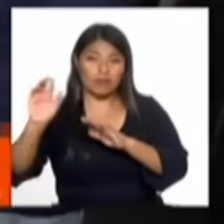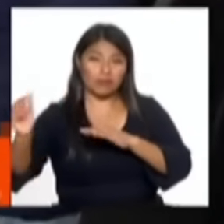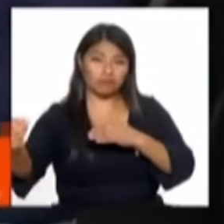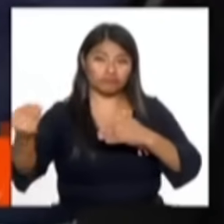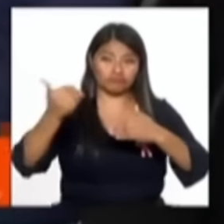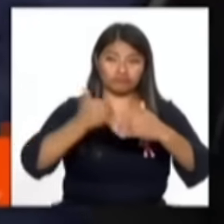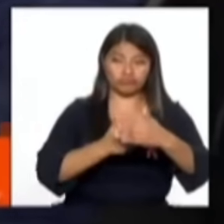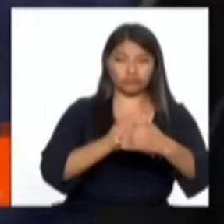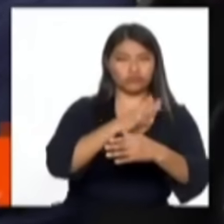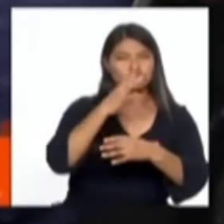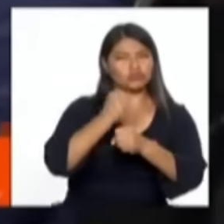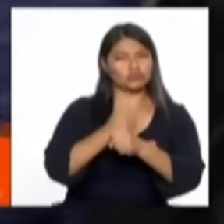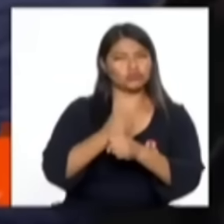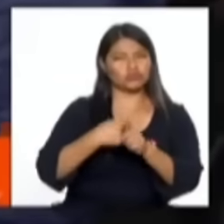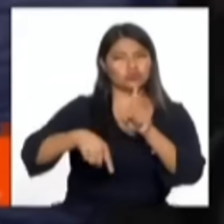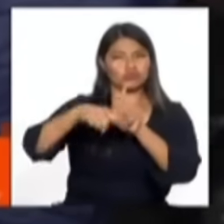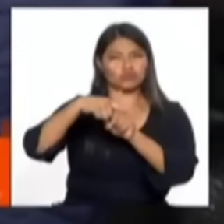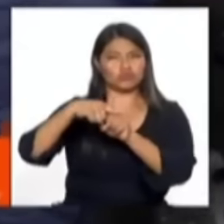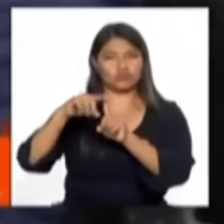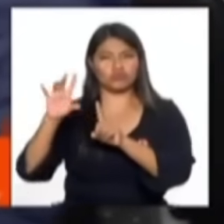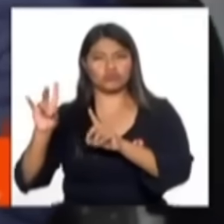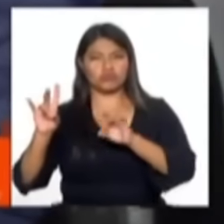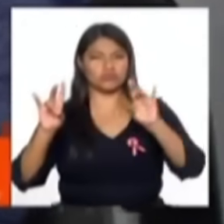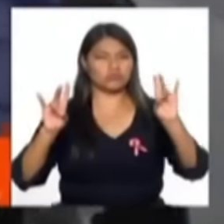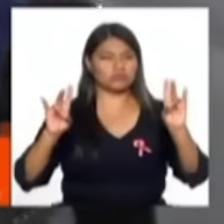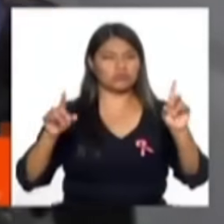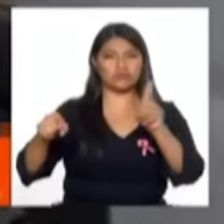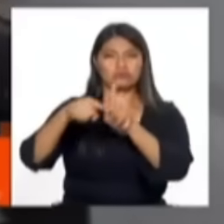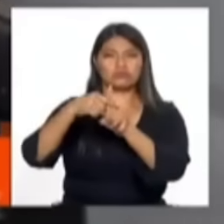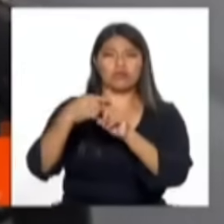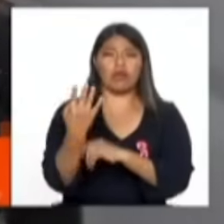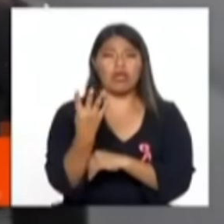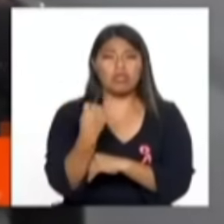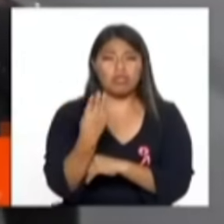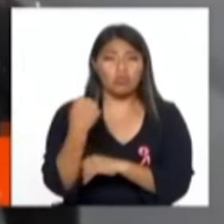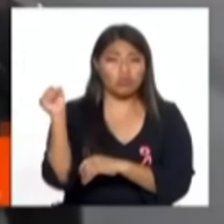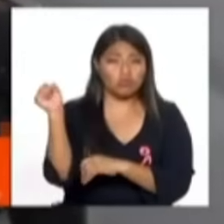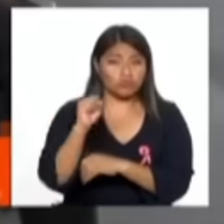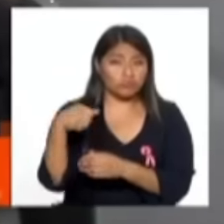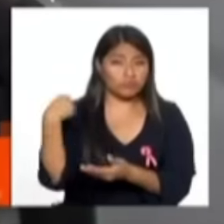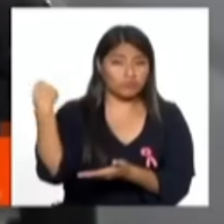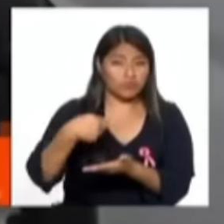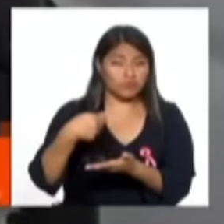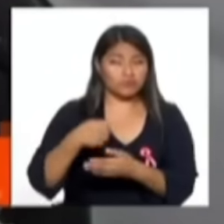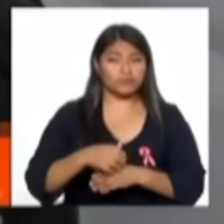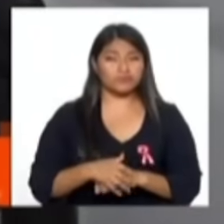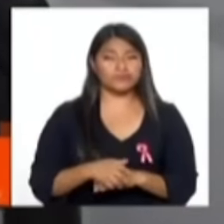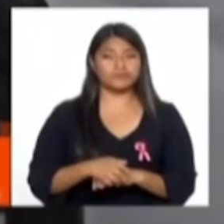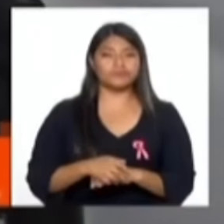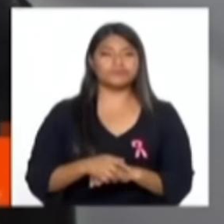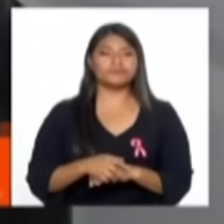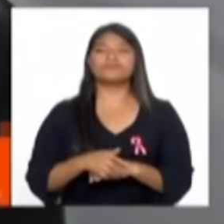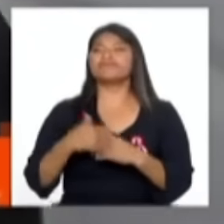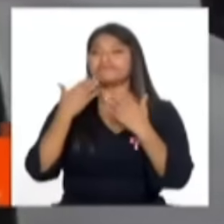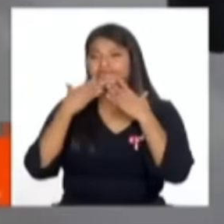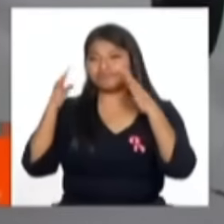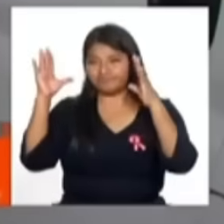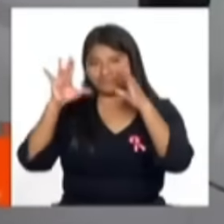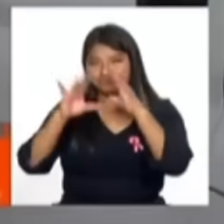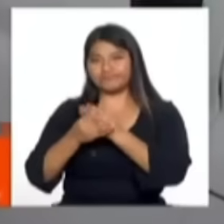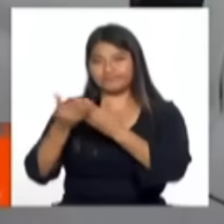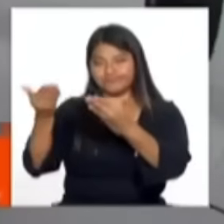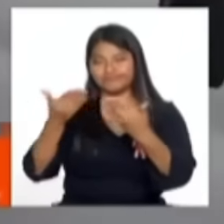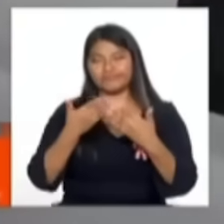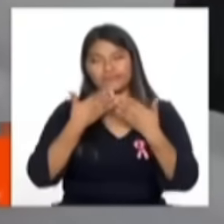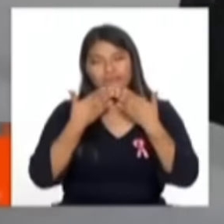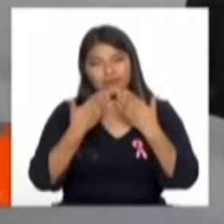pagando 14 soles. ¿Cómo está, caballero? Cuéntenos acerca de esa problemática. Muy buenas noches, señores televidentes.